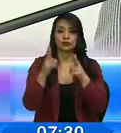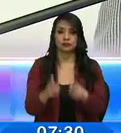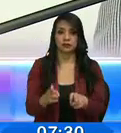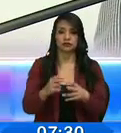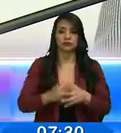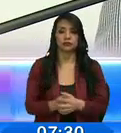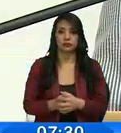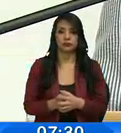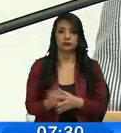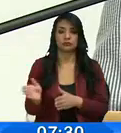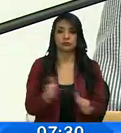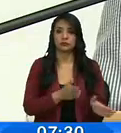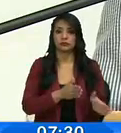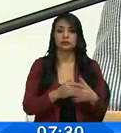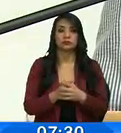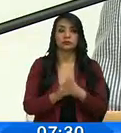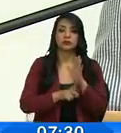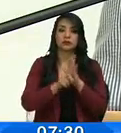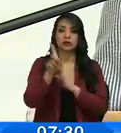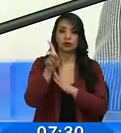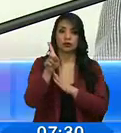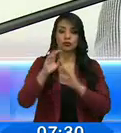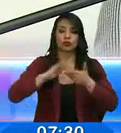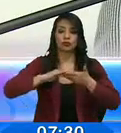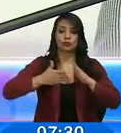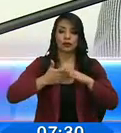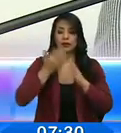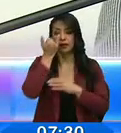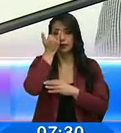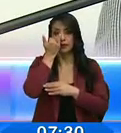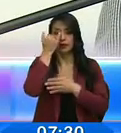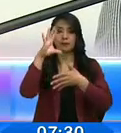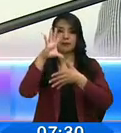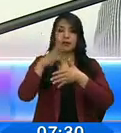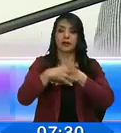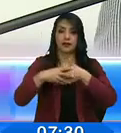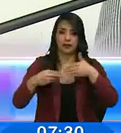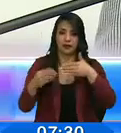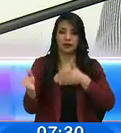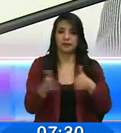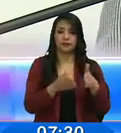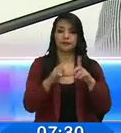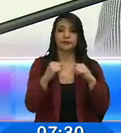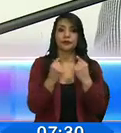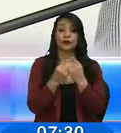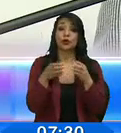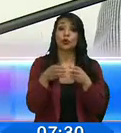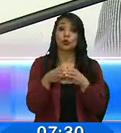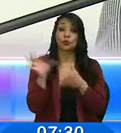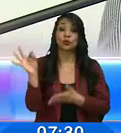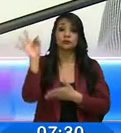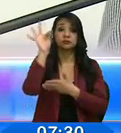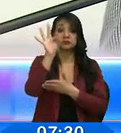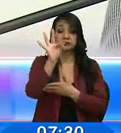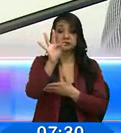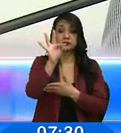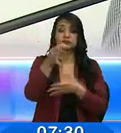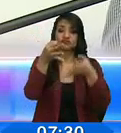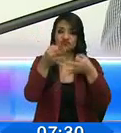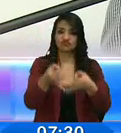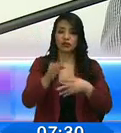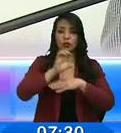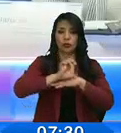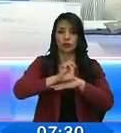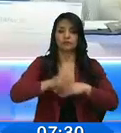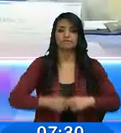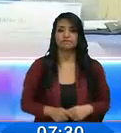CAPEL, Fondo para el Desarrollo de Pueblos Indígenas y América Latina, FILAD, Cuerpo Diplomático Acreditado en el